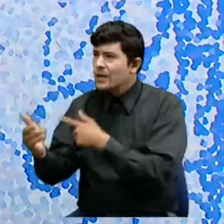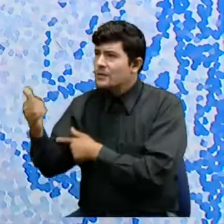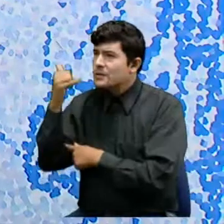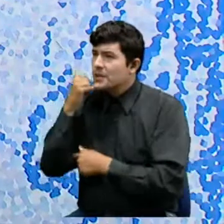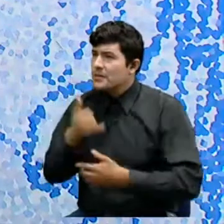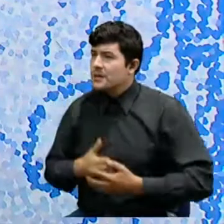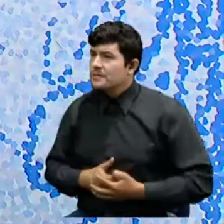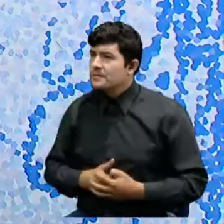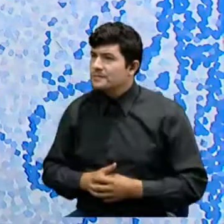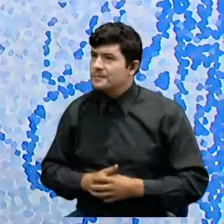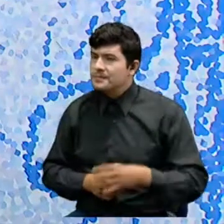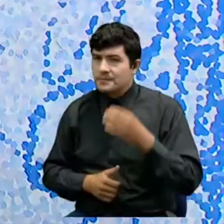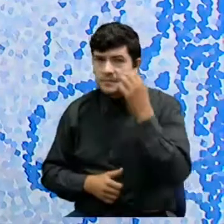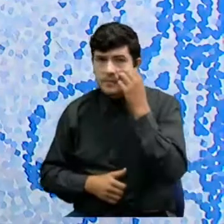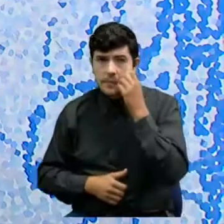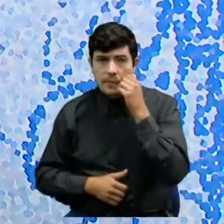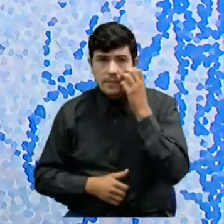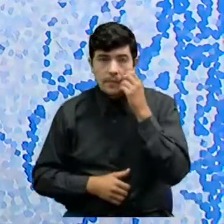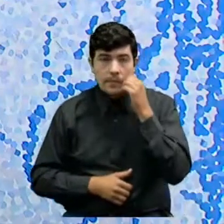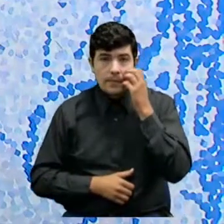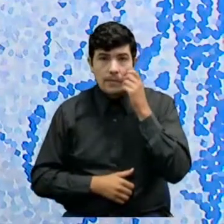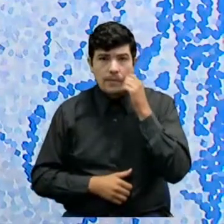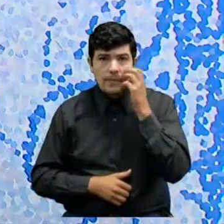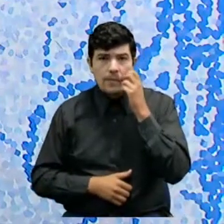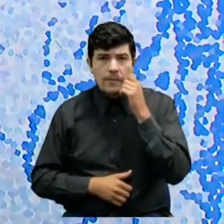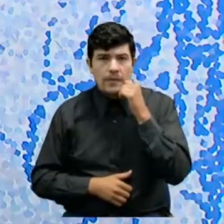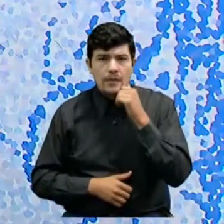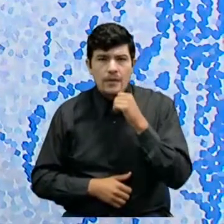área metropolitana nos está llamando?